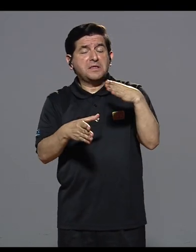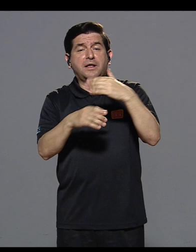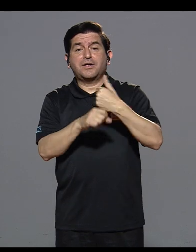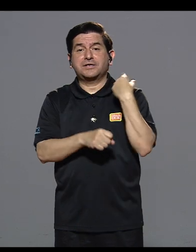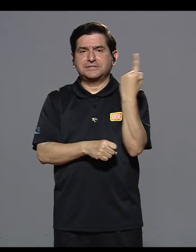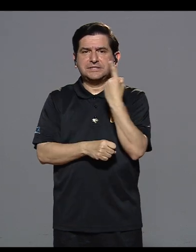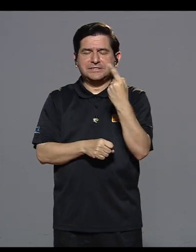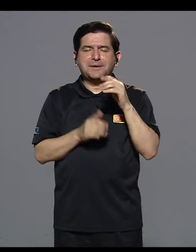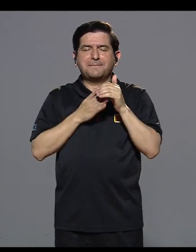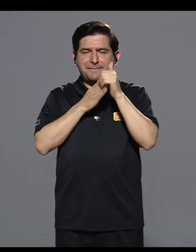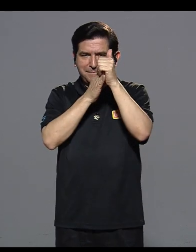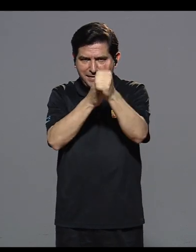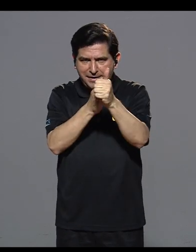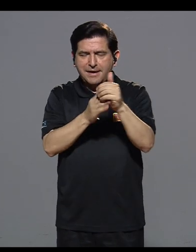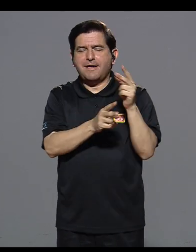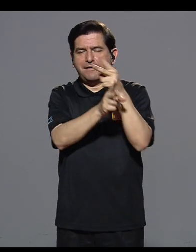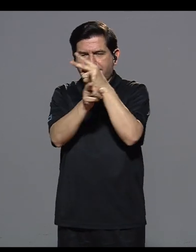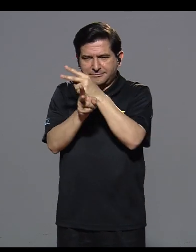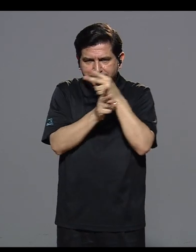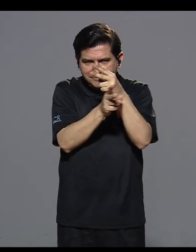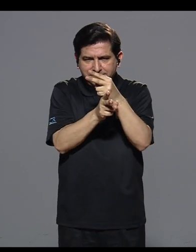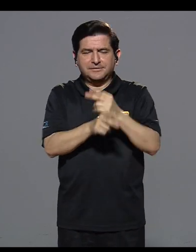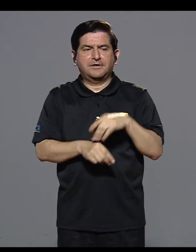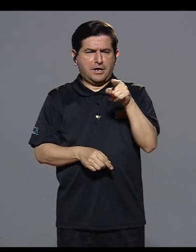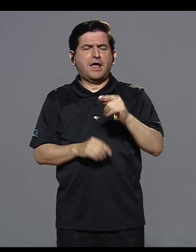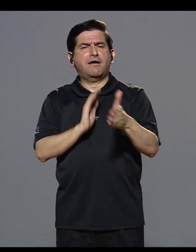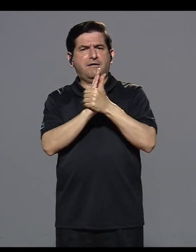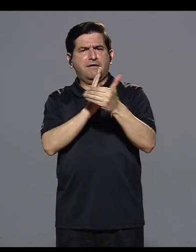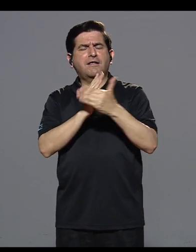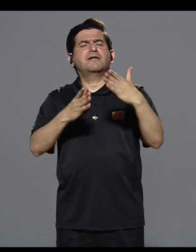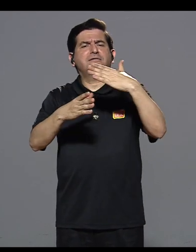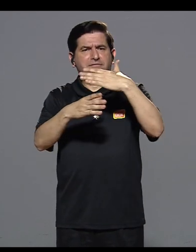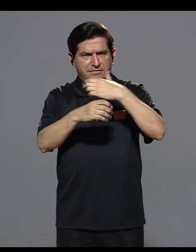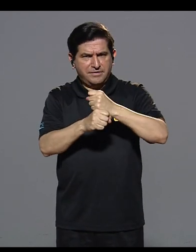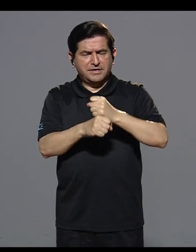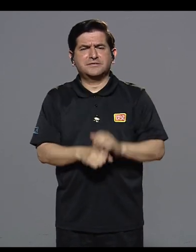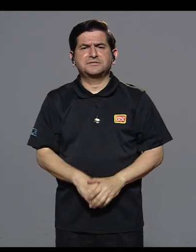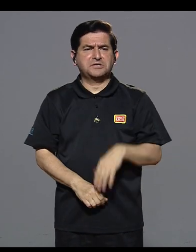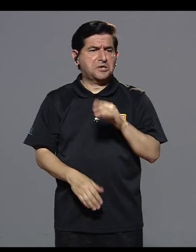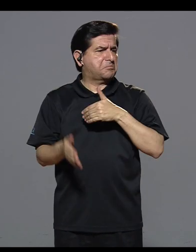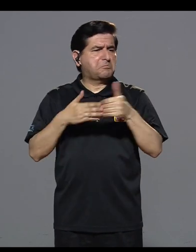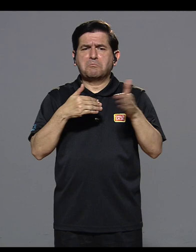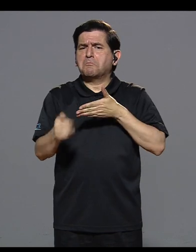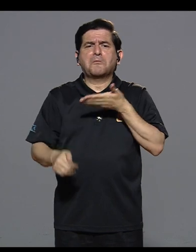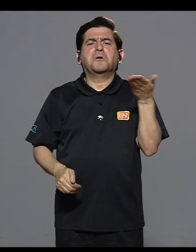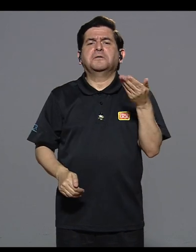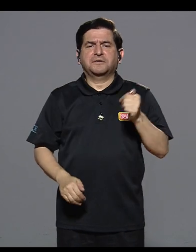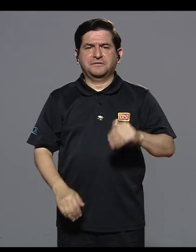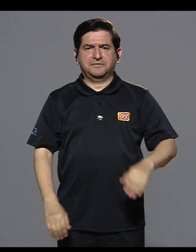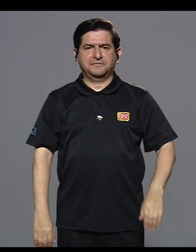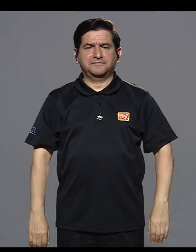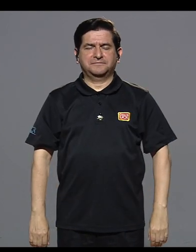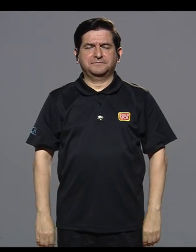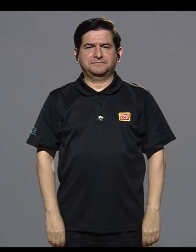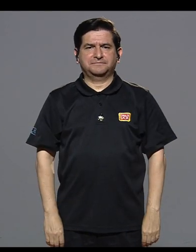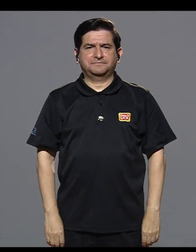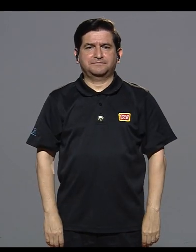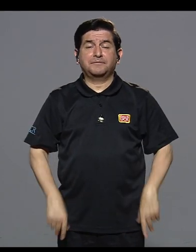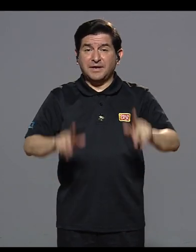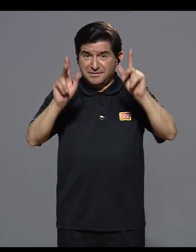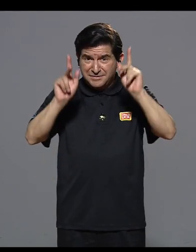sea, casi lo que uno lo ponga a hacer, siempre y cuando esté guiado, supervisado, él va a ser capaz de hacer lo que sea.